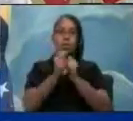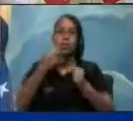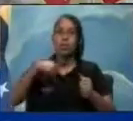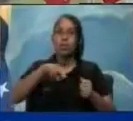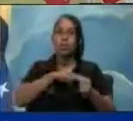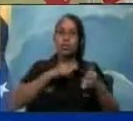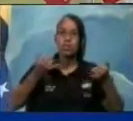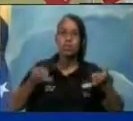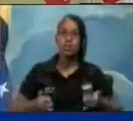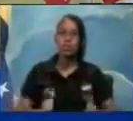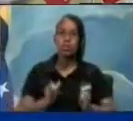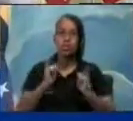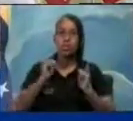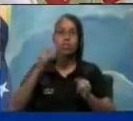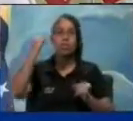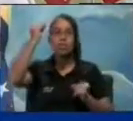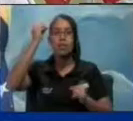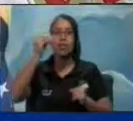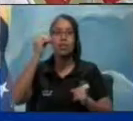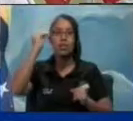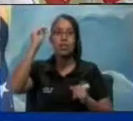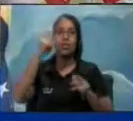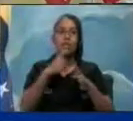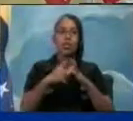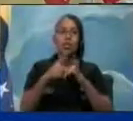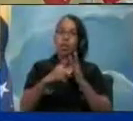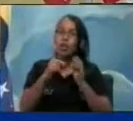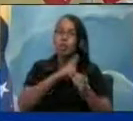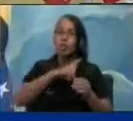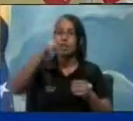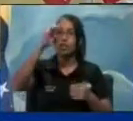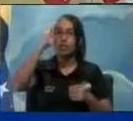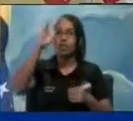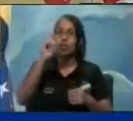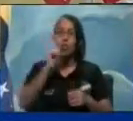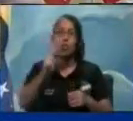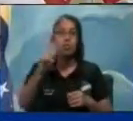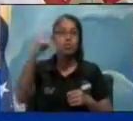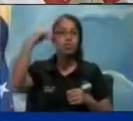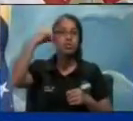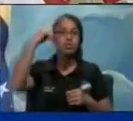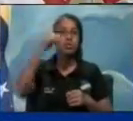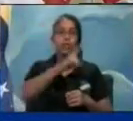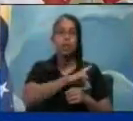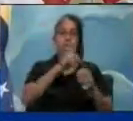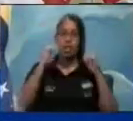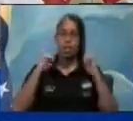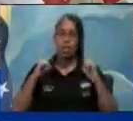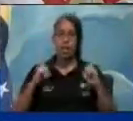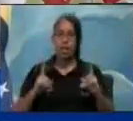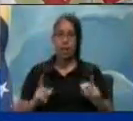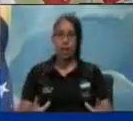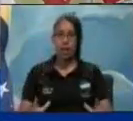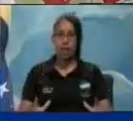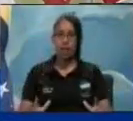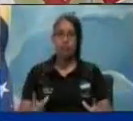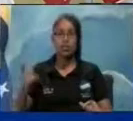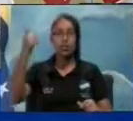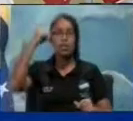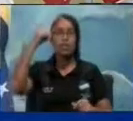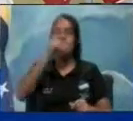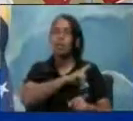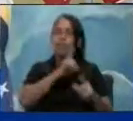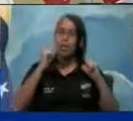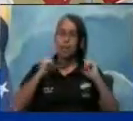hijos, meditando en las cosas de Dios. Un día de descanso. El día de descanso